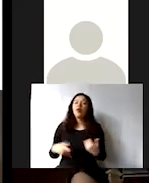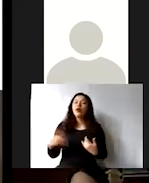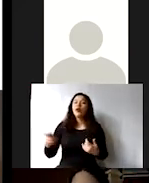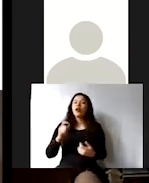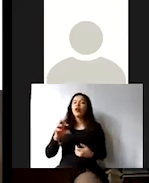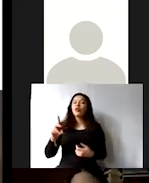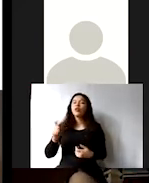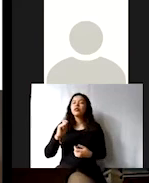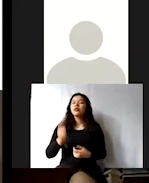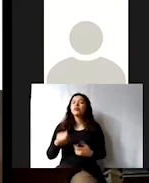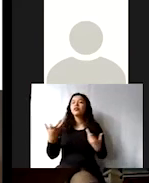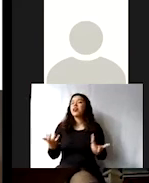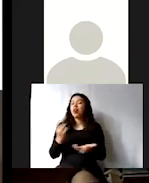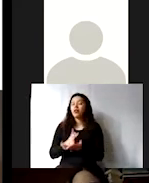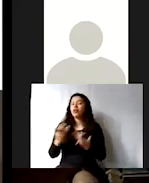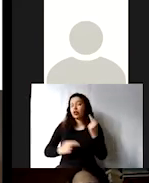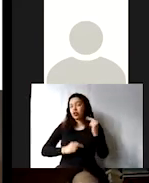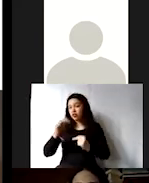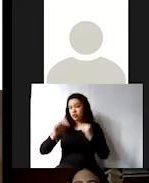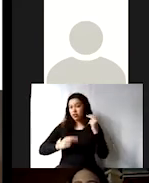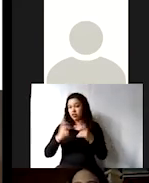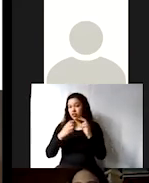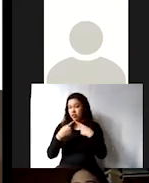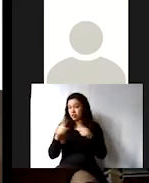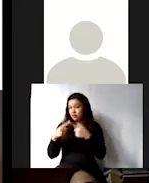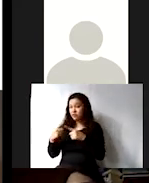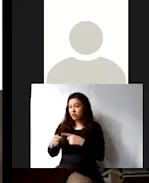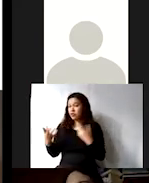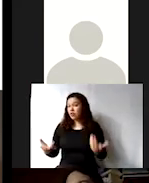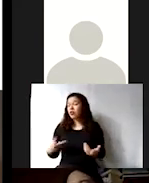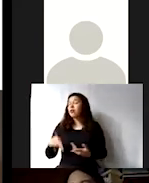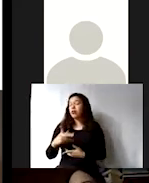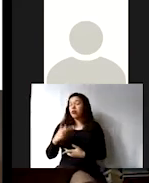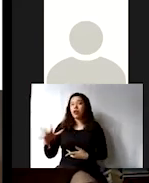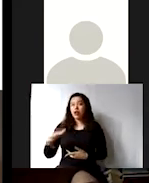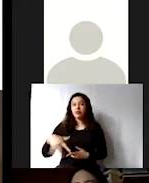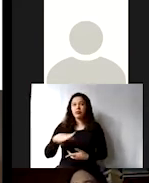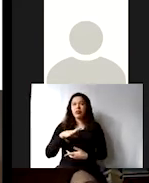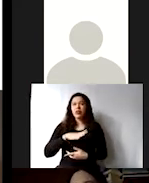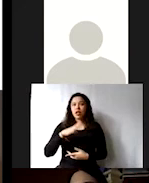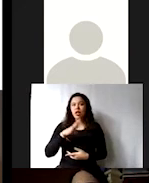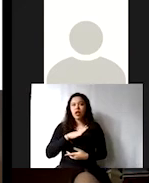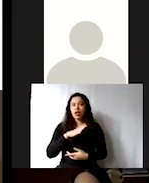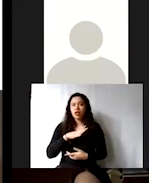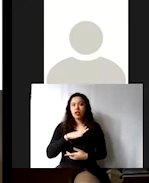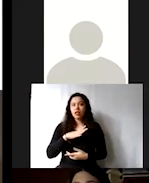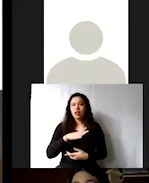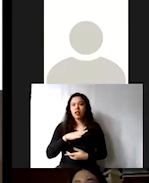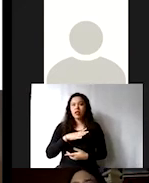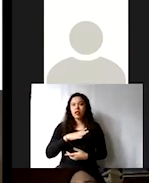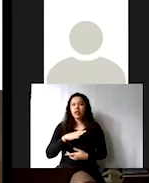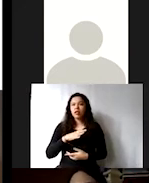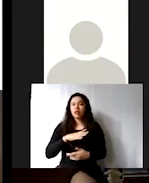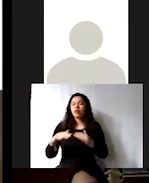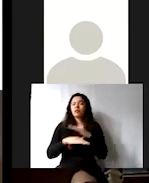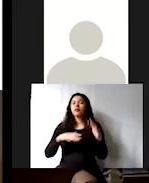ODS. Cada dimensión es bien, bien distinta, pero al menos sí se busca que se tengan estos pilares en cuenta